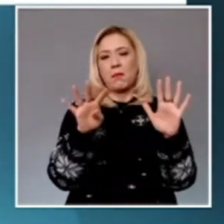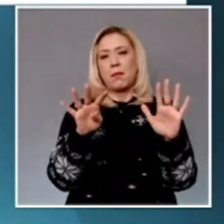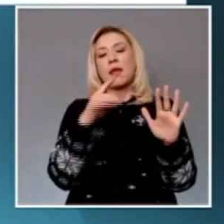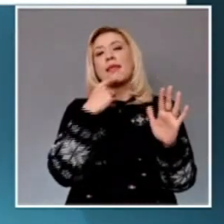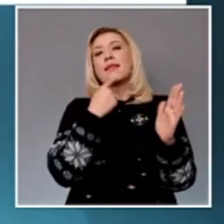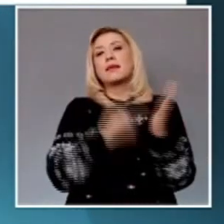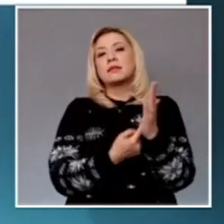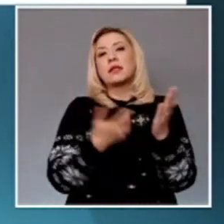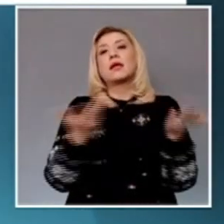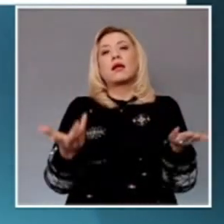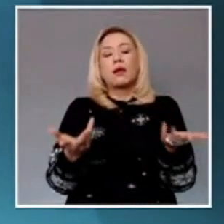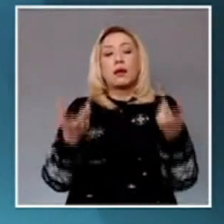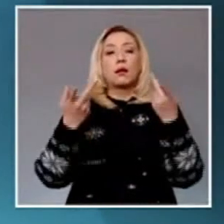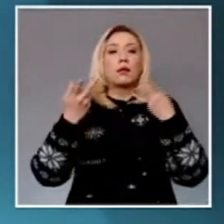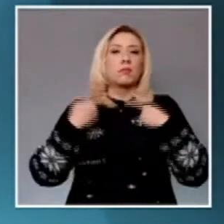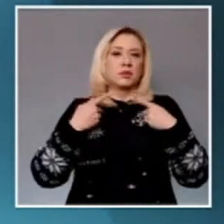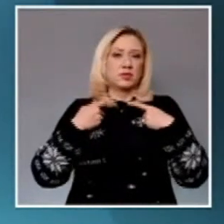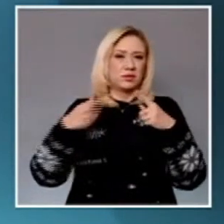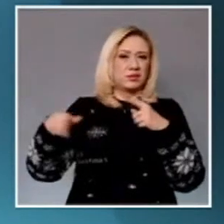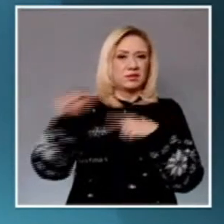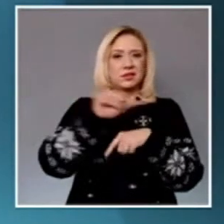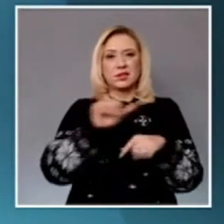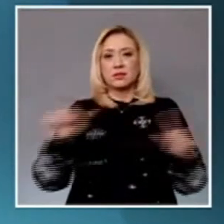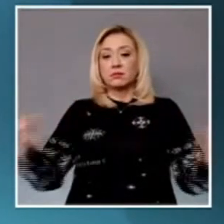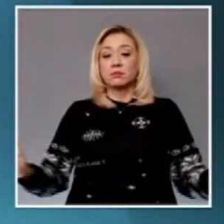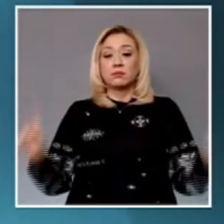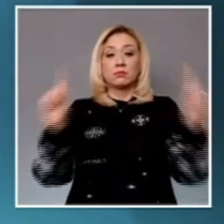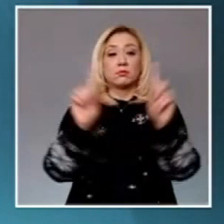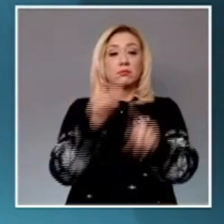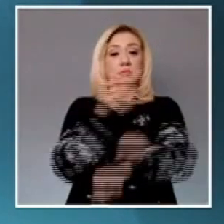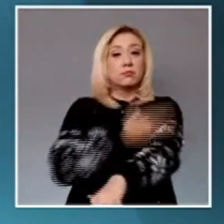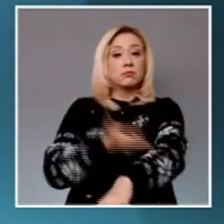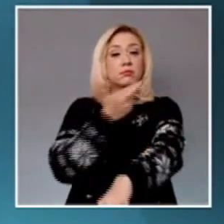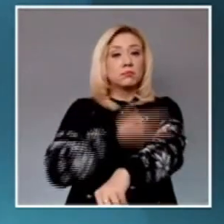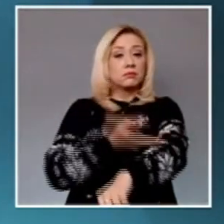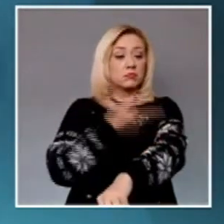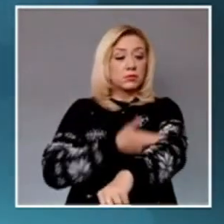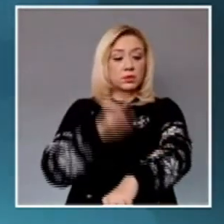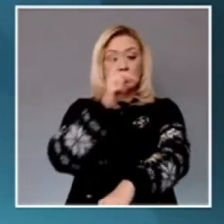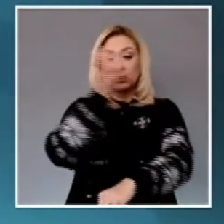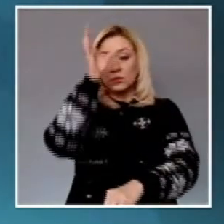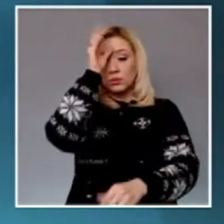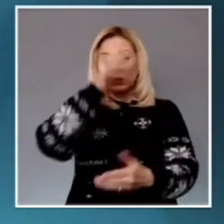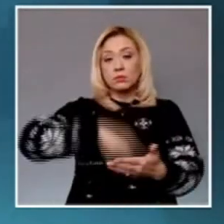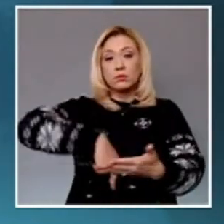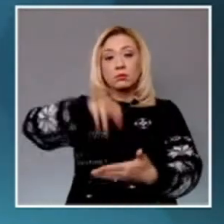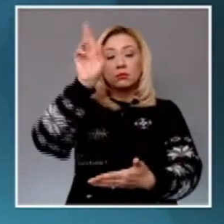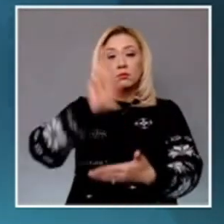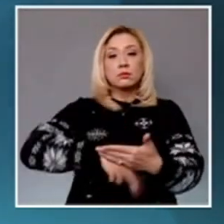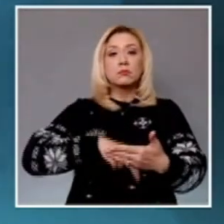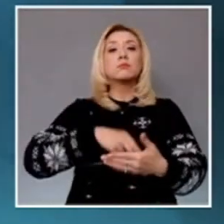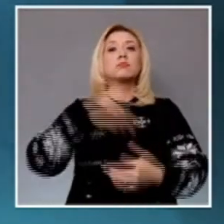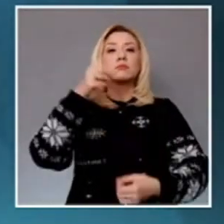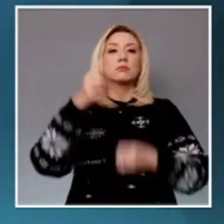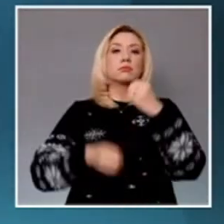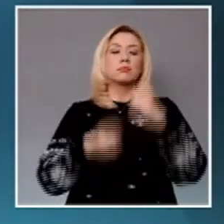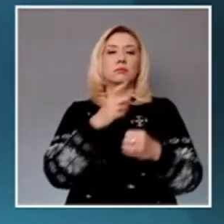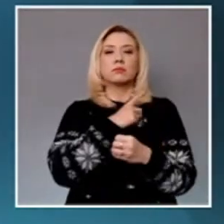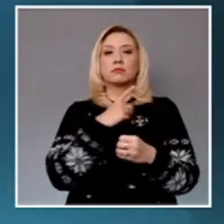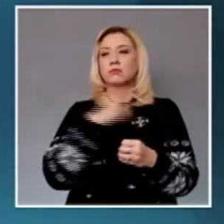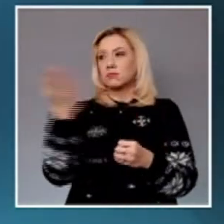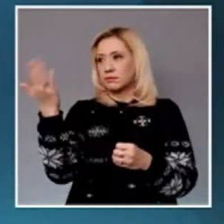del procedimiento ordinario, hasta antes de que se declare cerrada la instrucción, la autoridad convocará a las partes para llegar a un